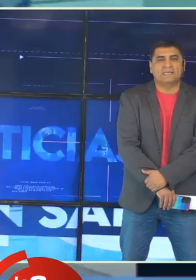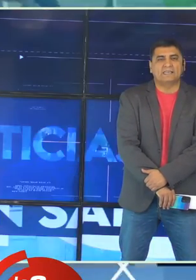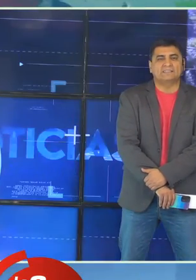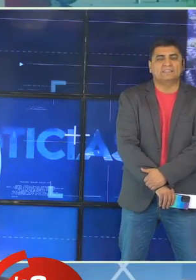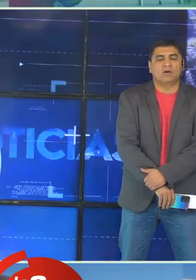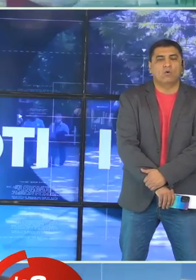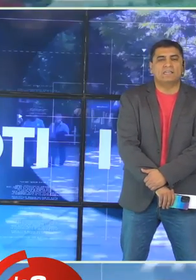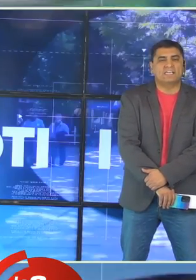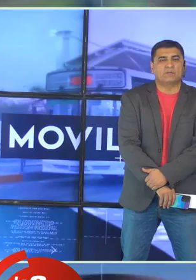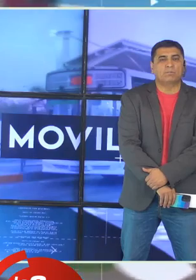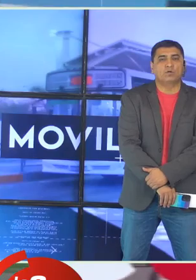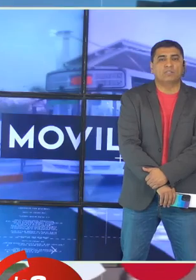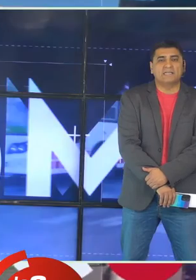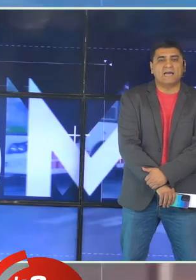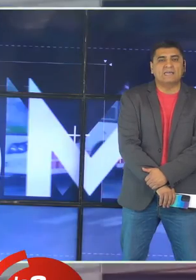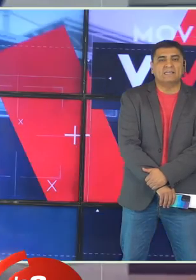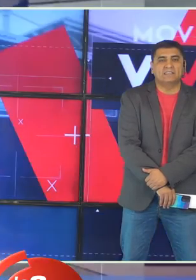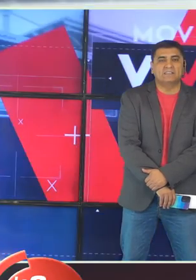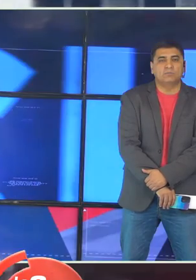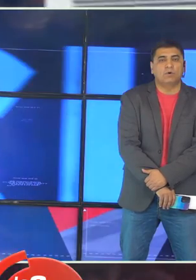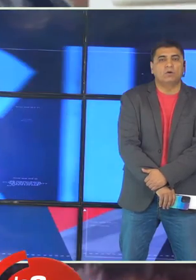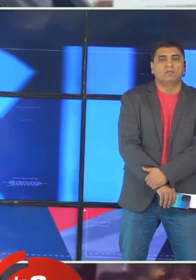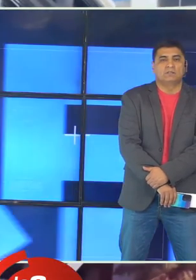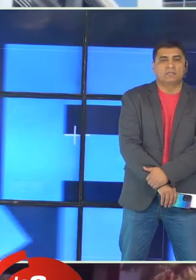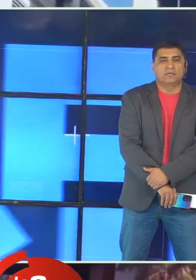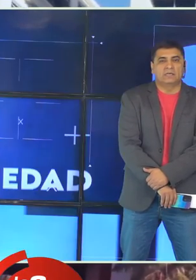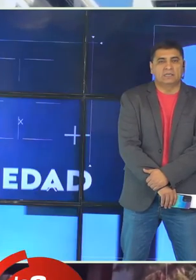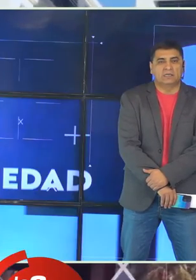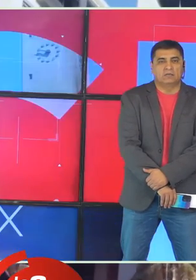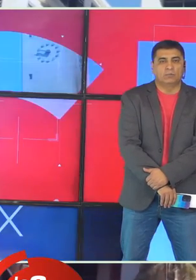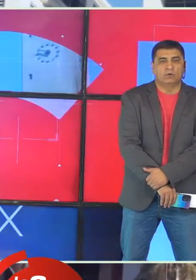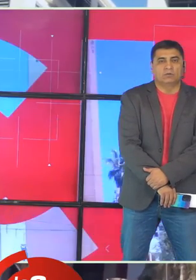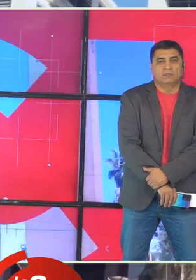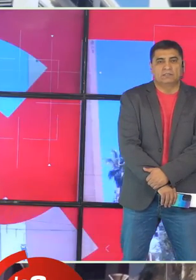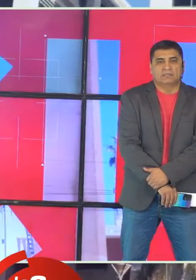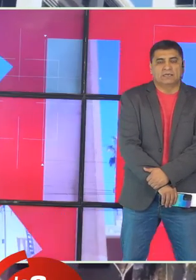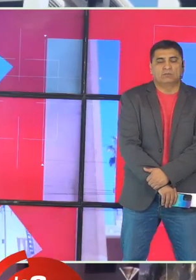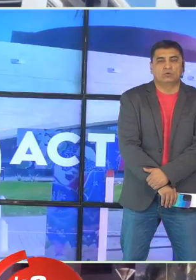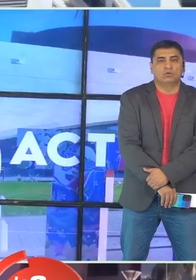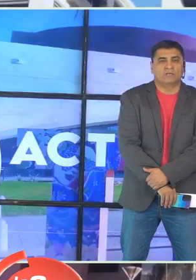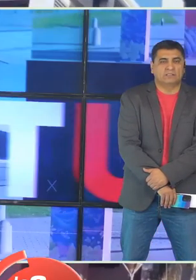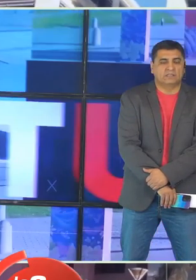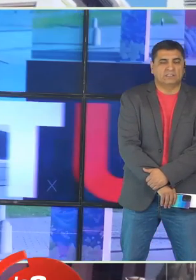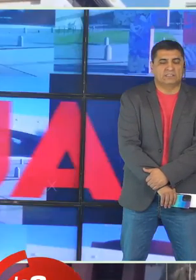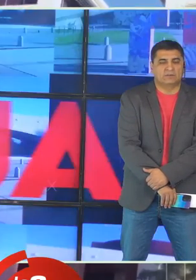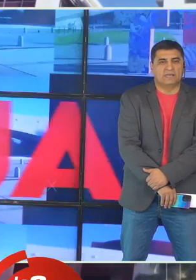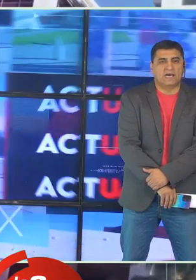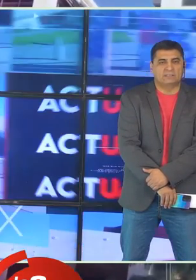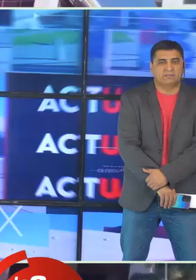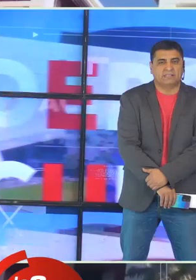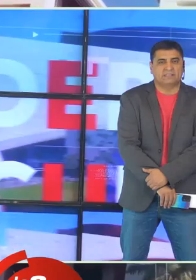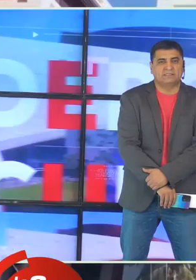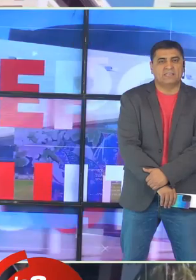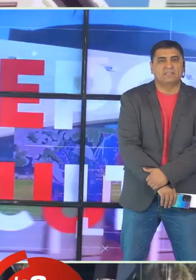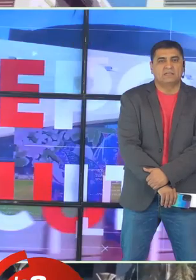que San Juan es pionera en este tipo de, bueno, de estudios